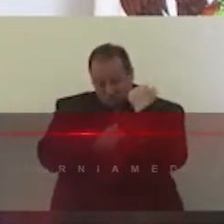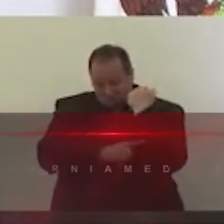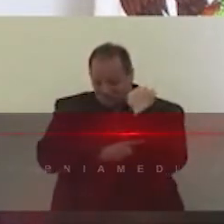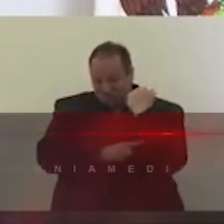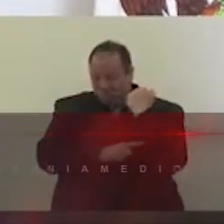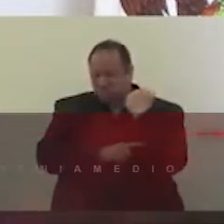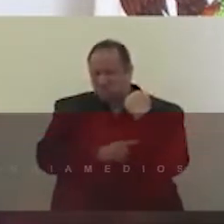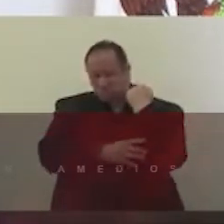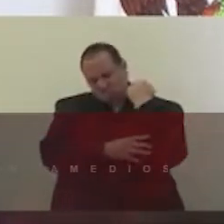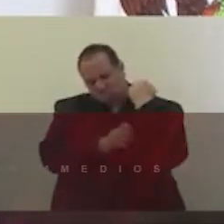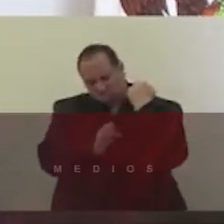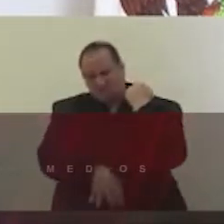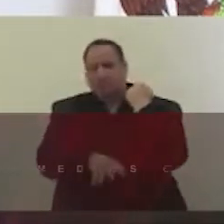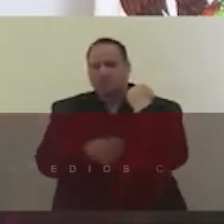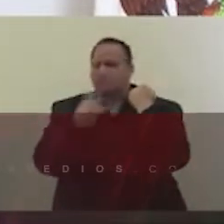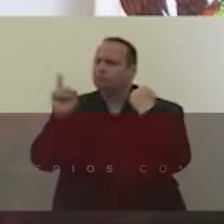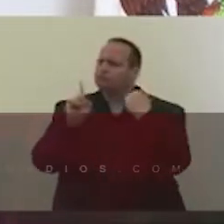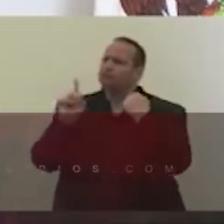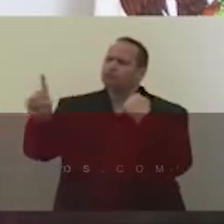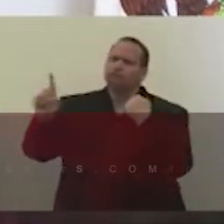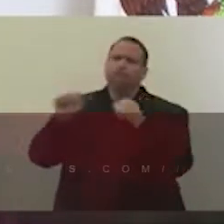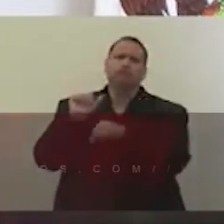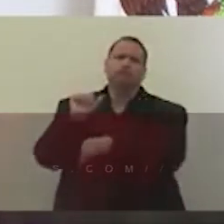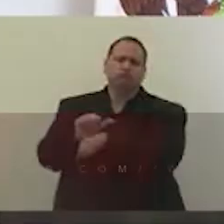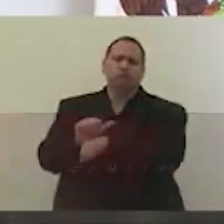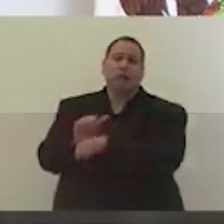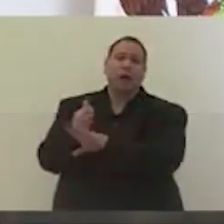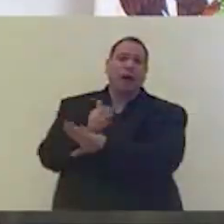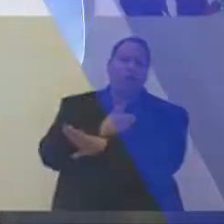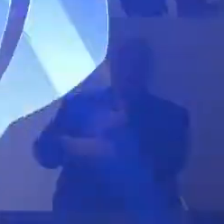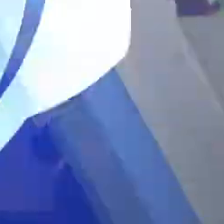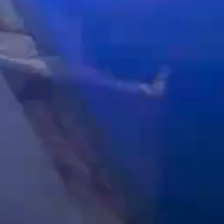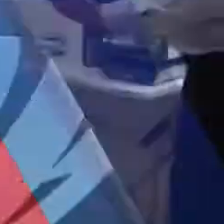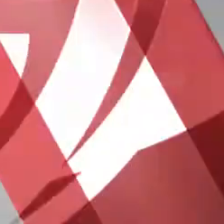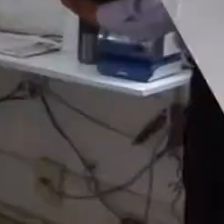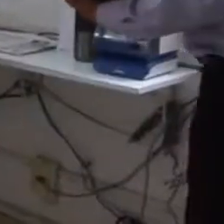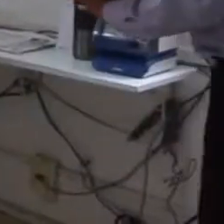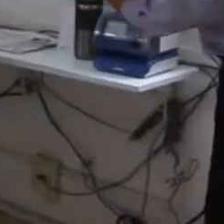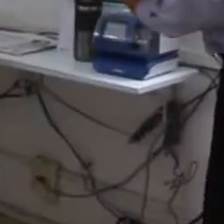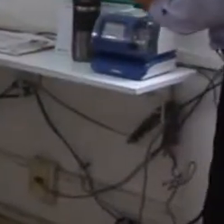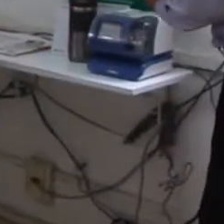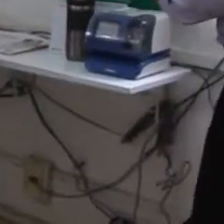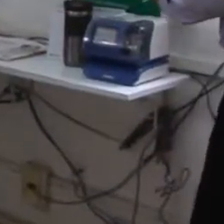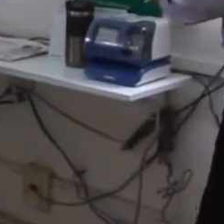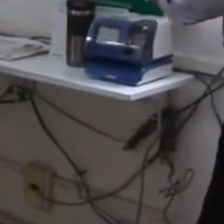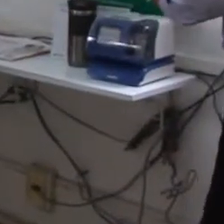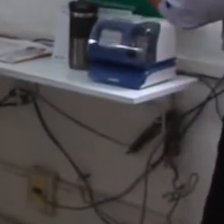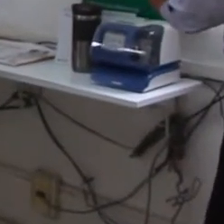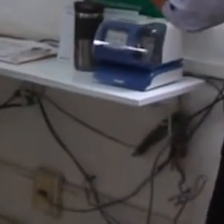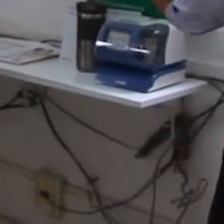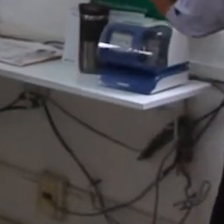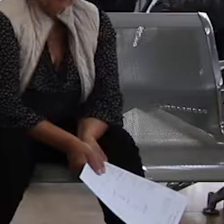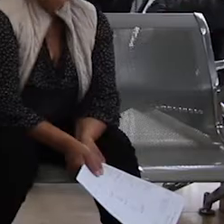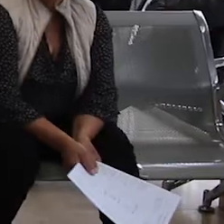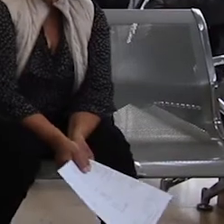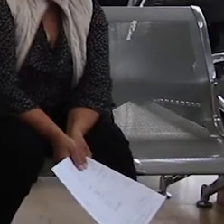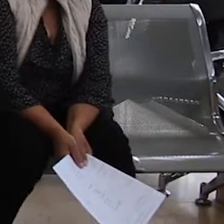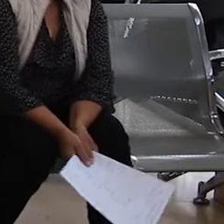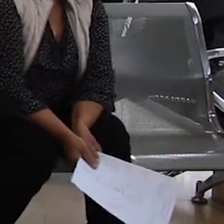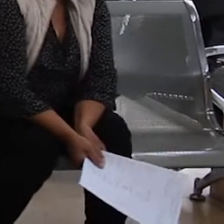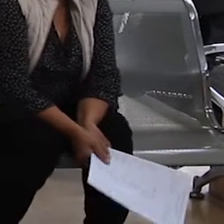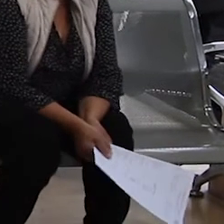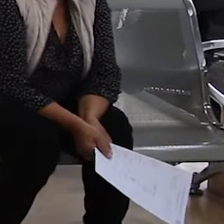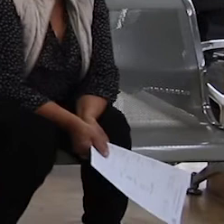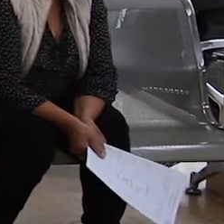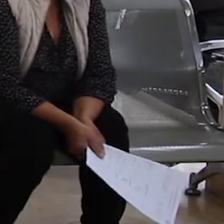acudan a solicitar la interrupción anticipada del embarazo. Medina Amarillas detalló que la interrupción del embarazo se realiza